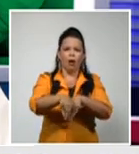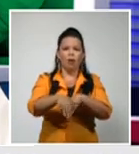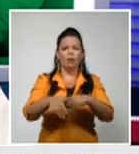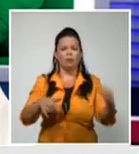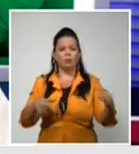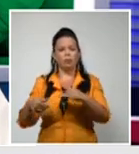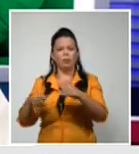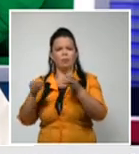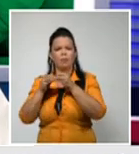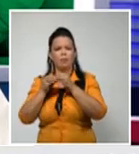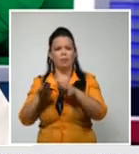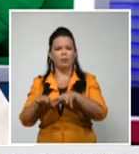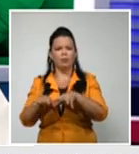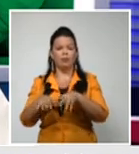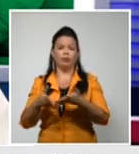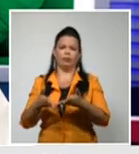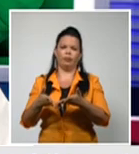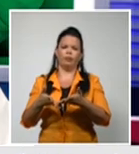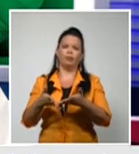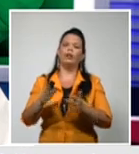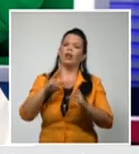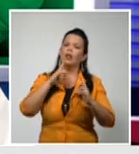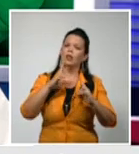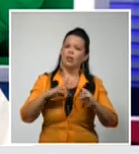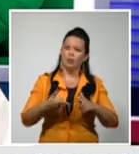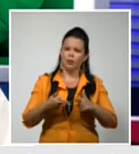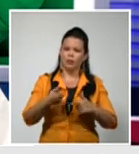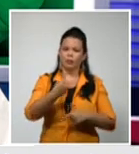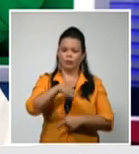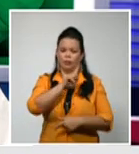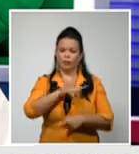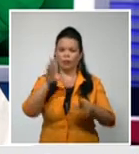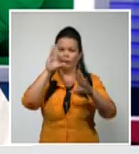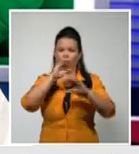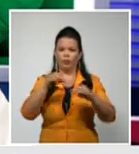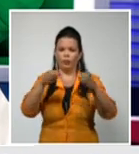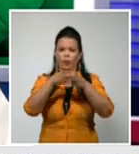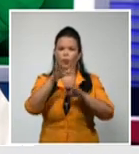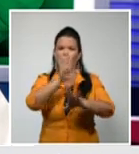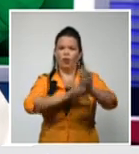Anoche, reitero, en el Consejo de Defensa de La Habana se discutieron